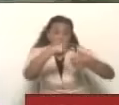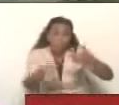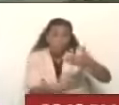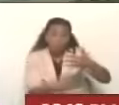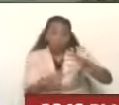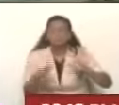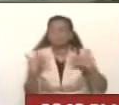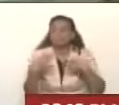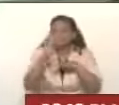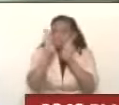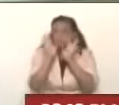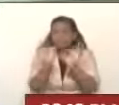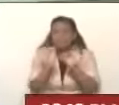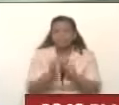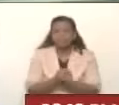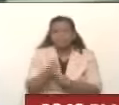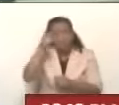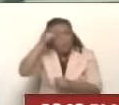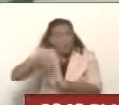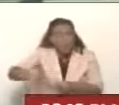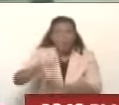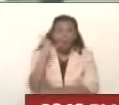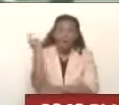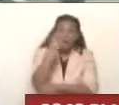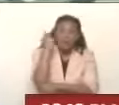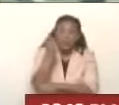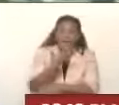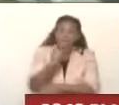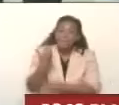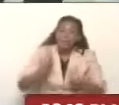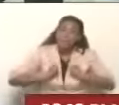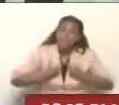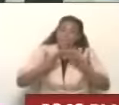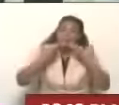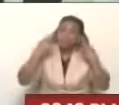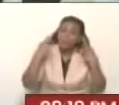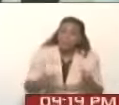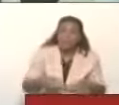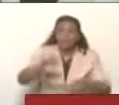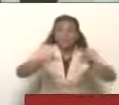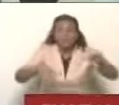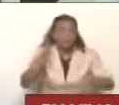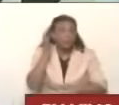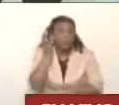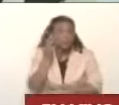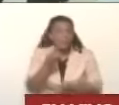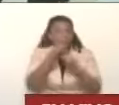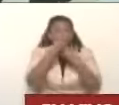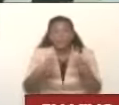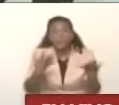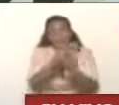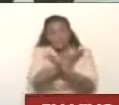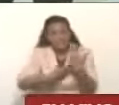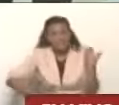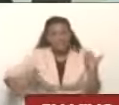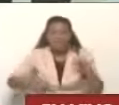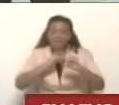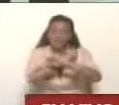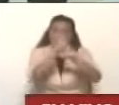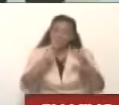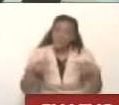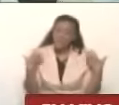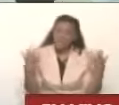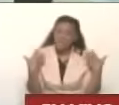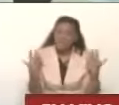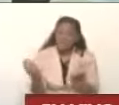para la atención de todas las mujeres del pueblo apureño, para darle mejor calidad de vida. Bueno, presidente, felices y contentos de